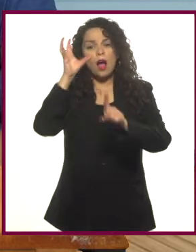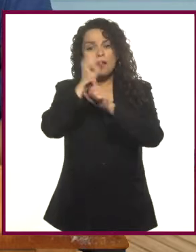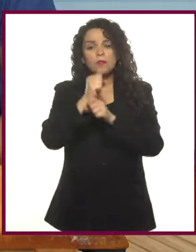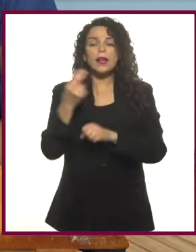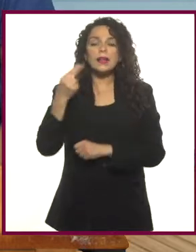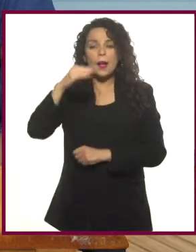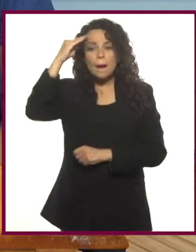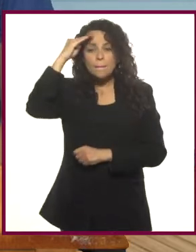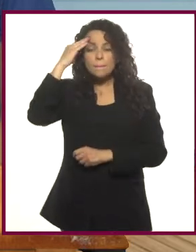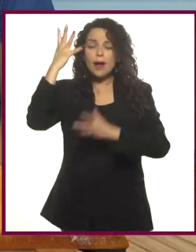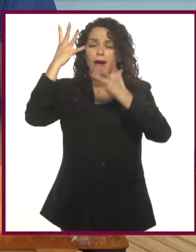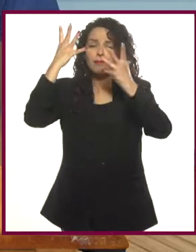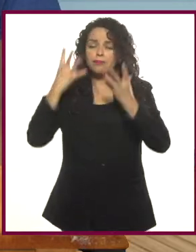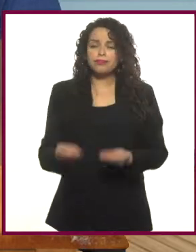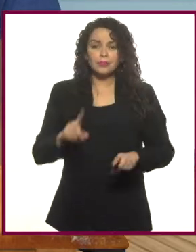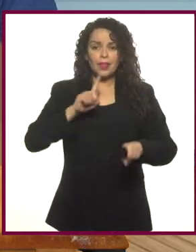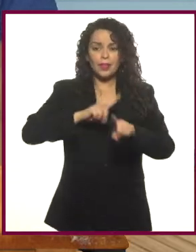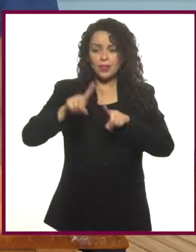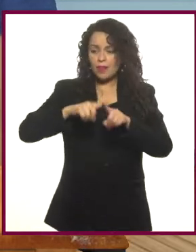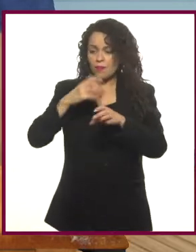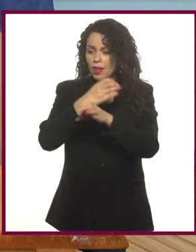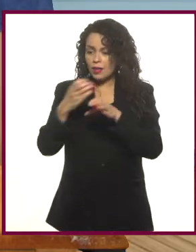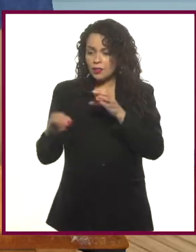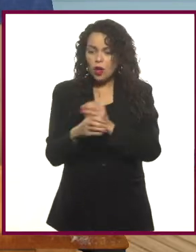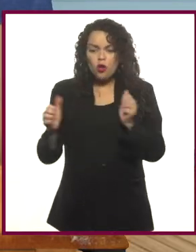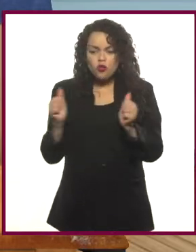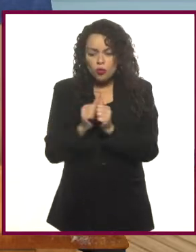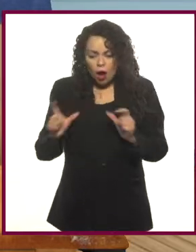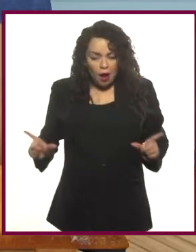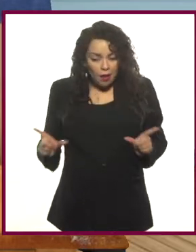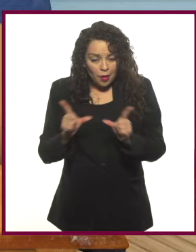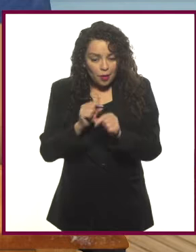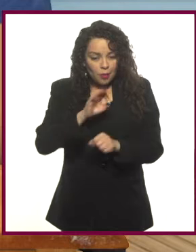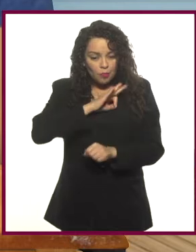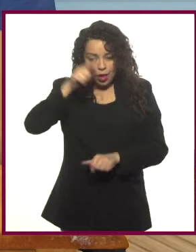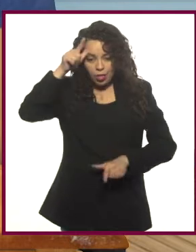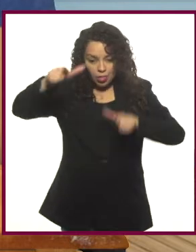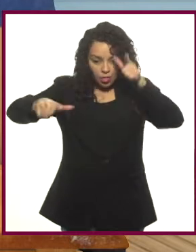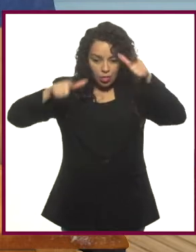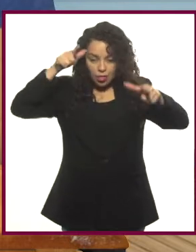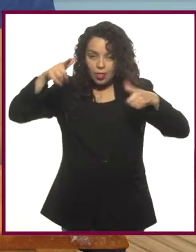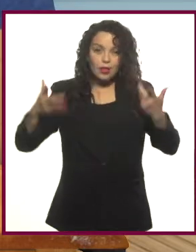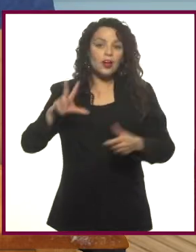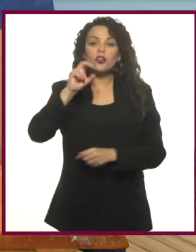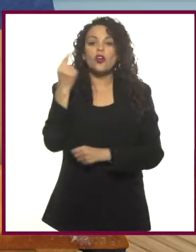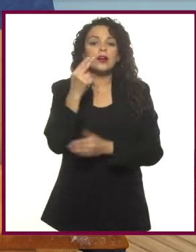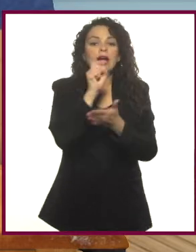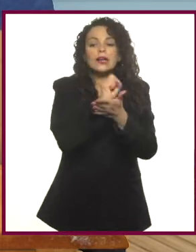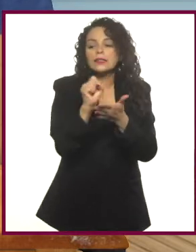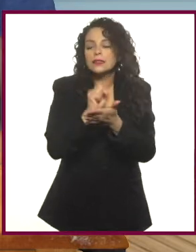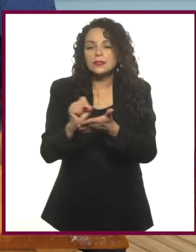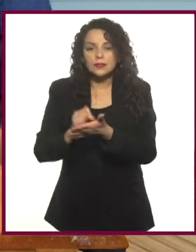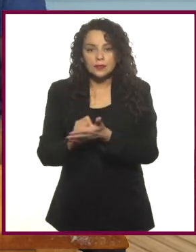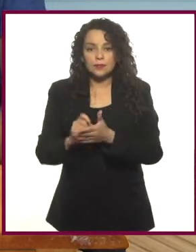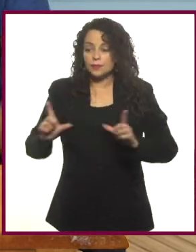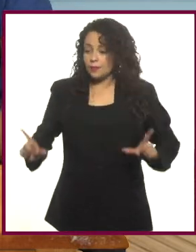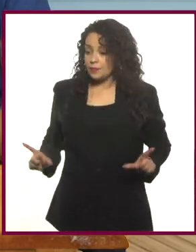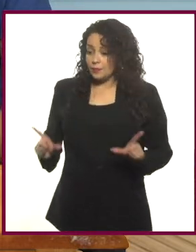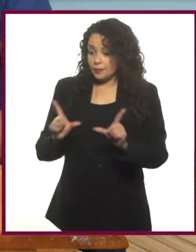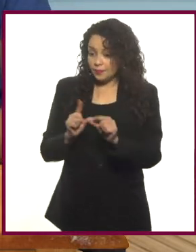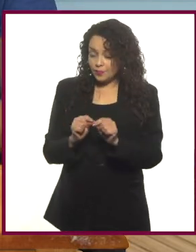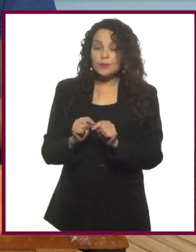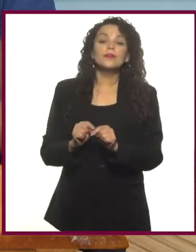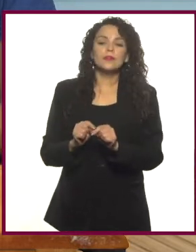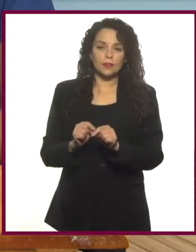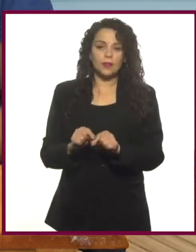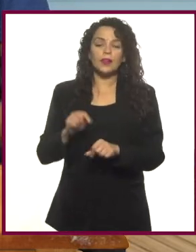es reflexionar sobre la cantidad de cosas que podemos ver a partir de un relato tan breve, sin que estén escritas en él. En cómo la síntesis